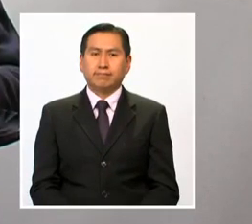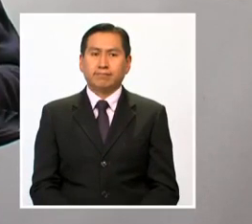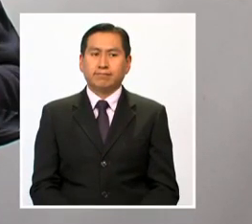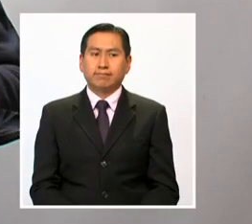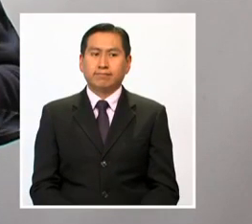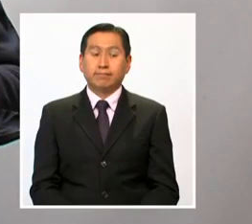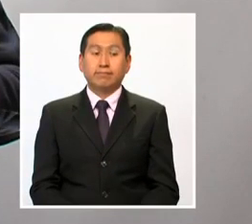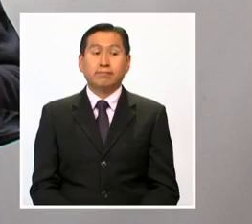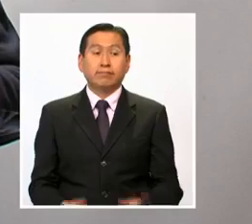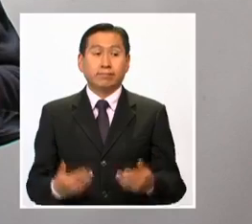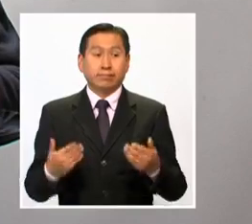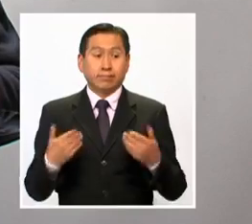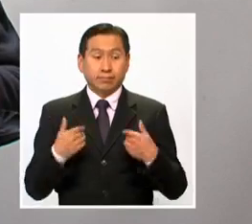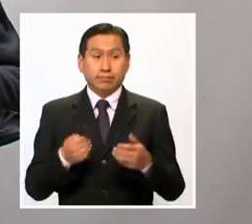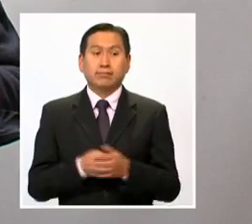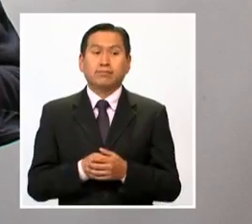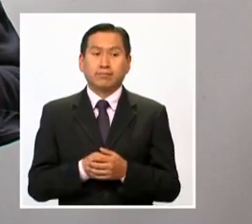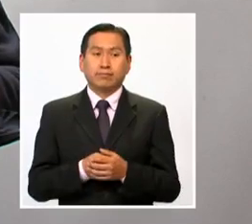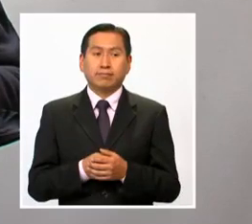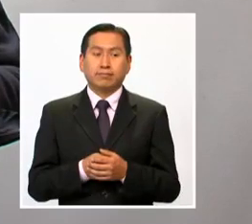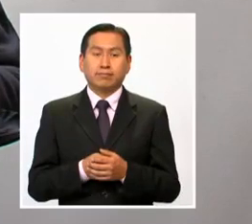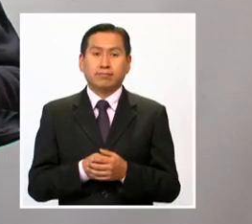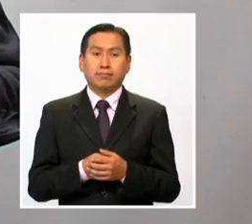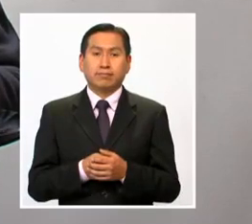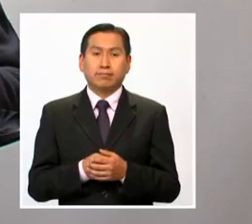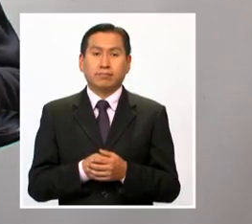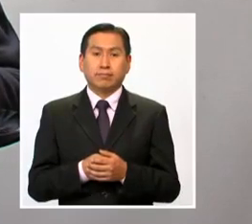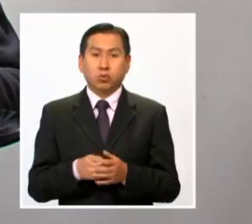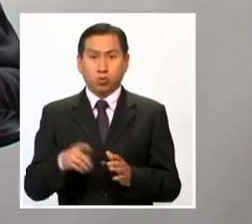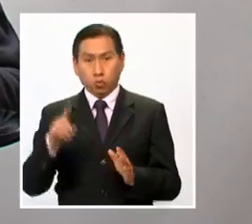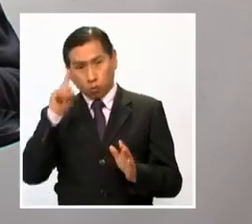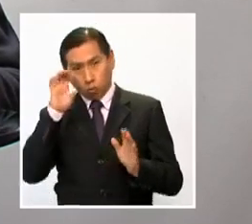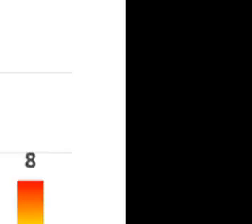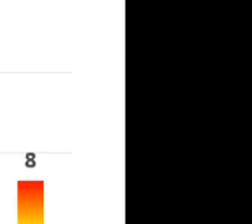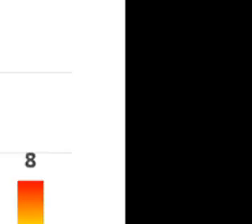tenemos en el gráfico